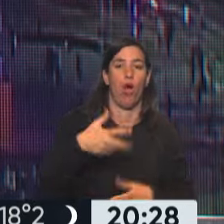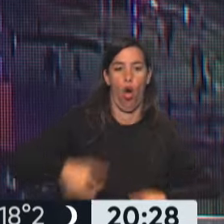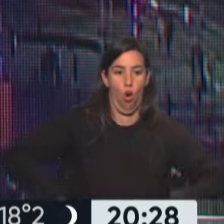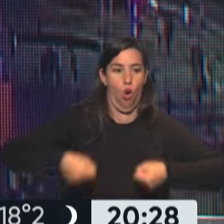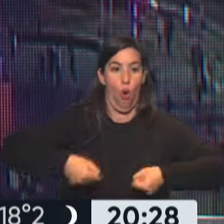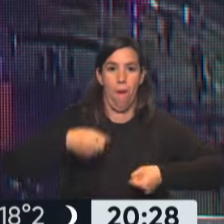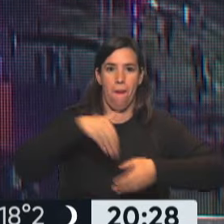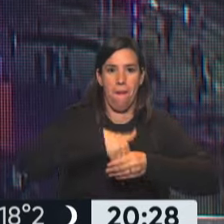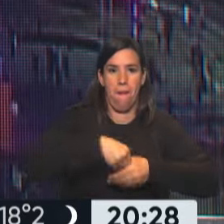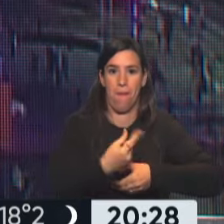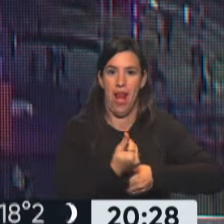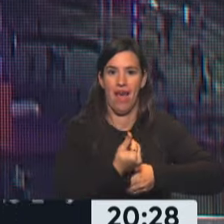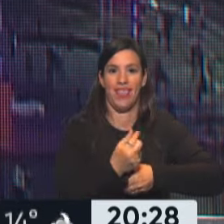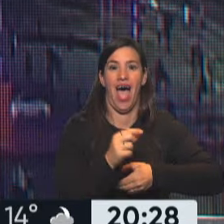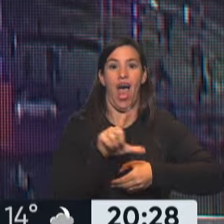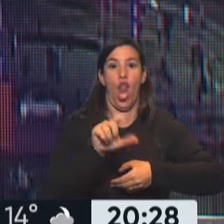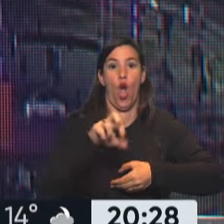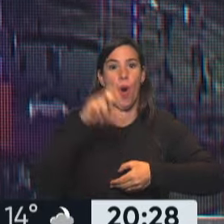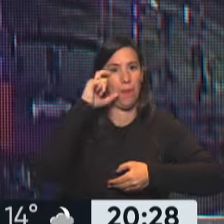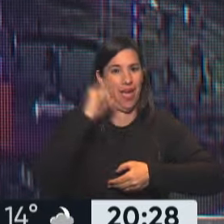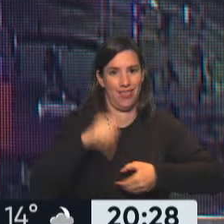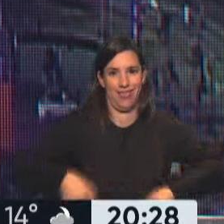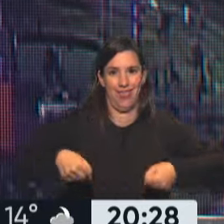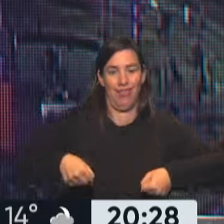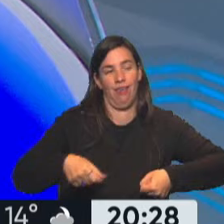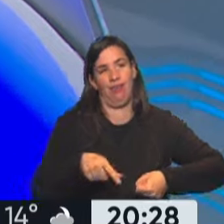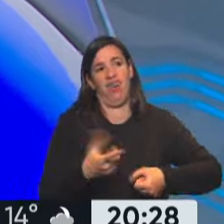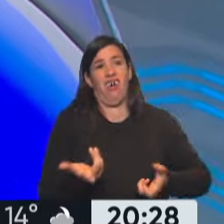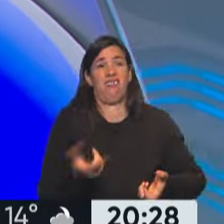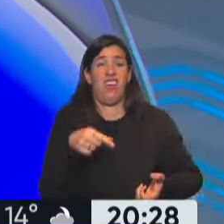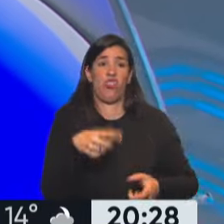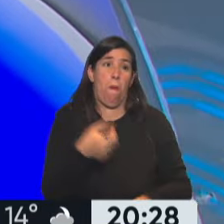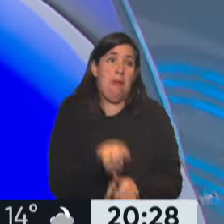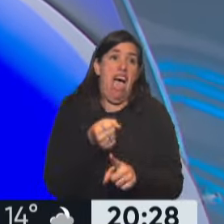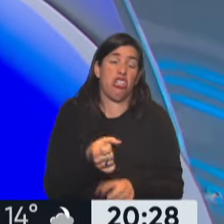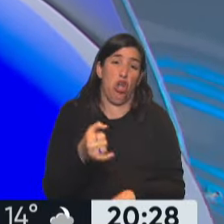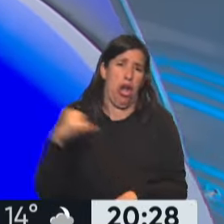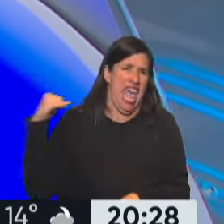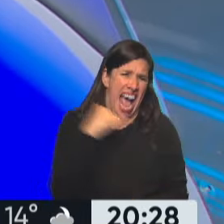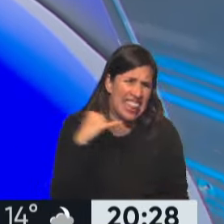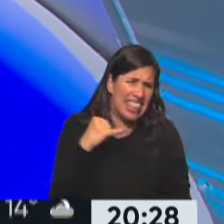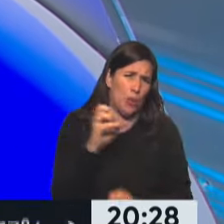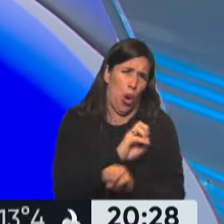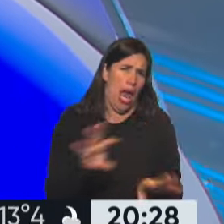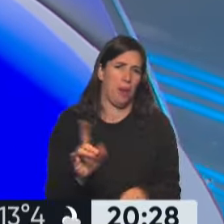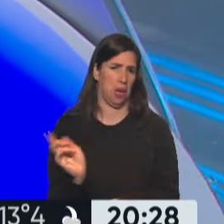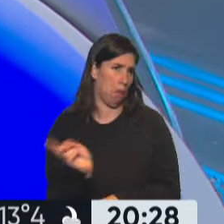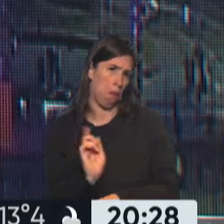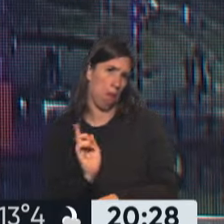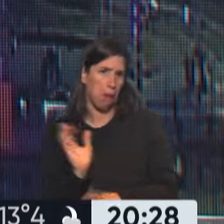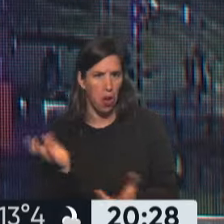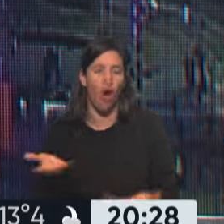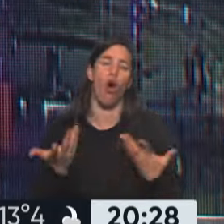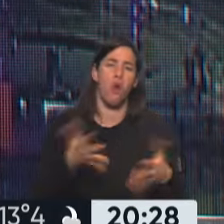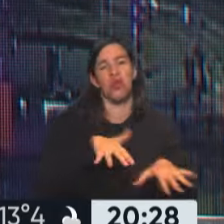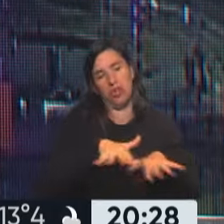están renombrado es que no no no tuvo una consecuencia electoral posterior seguramente sí la gravedad